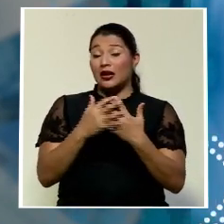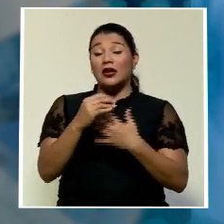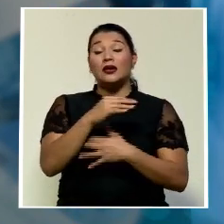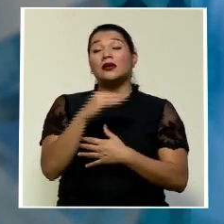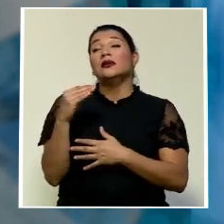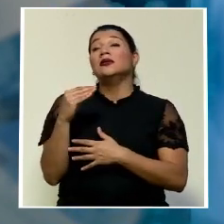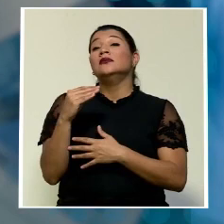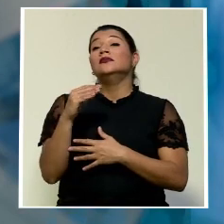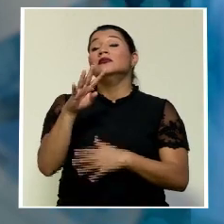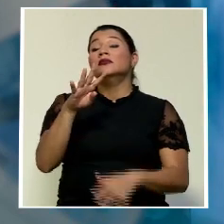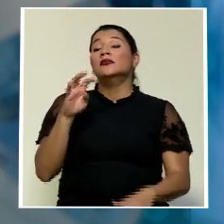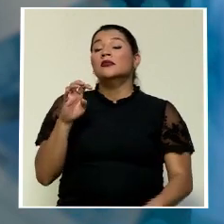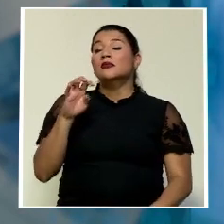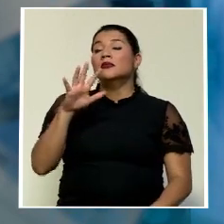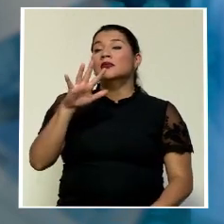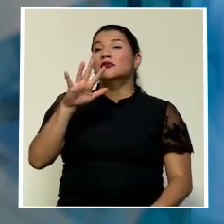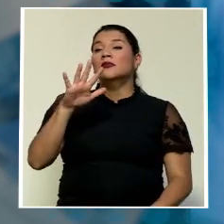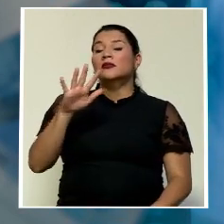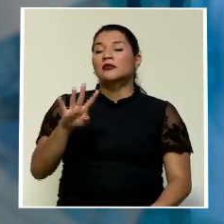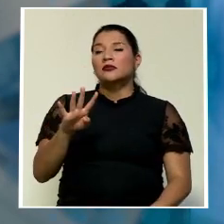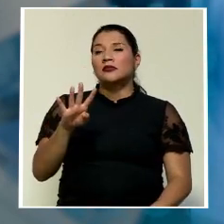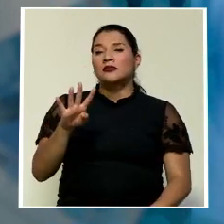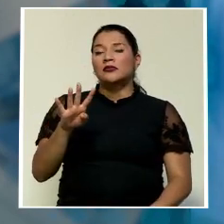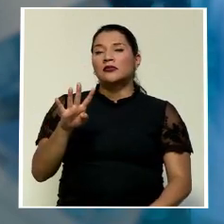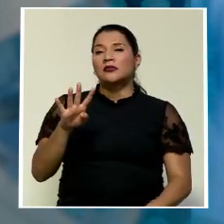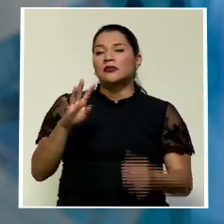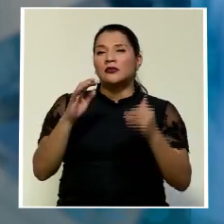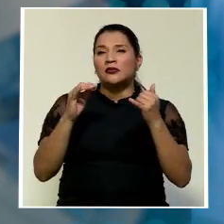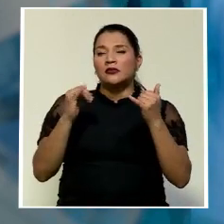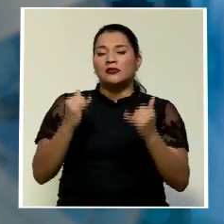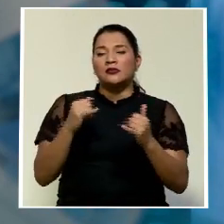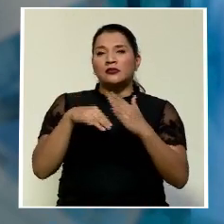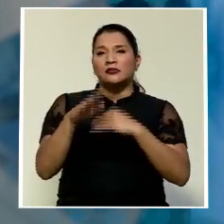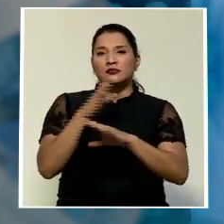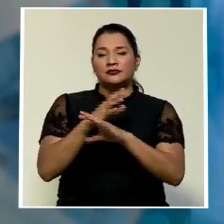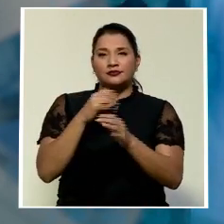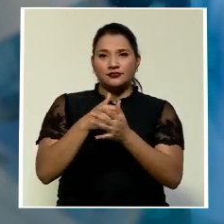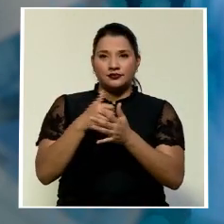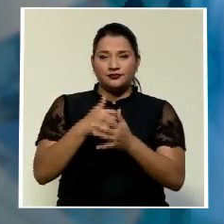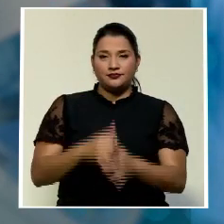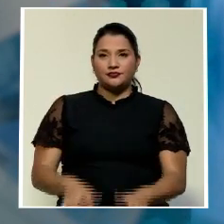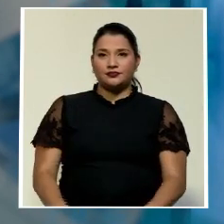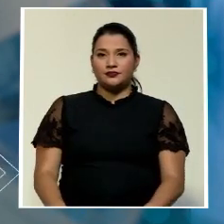cuales 454 están en cuidados intensivos.